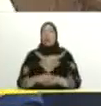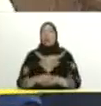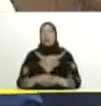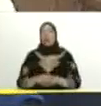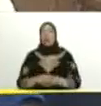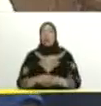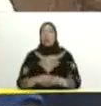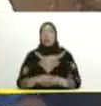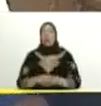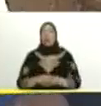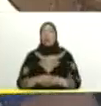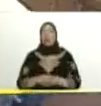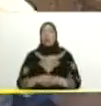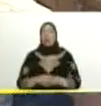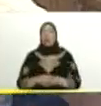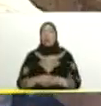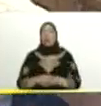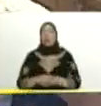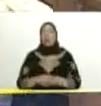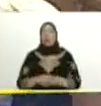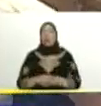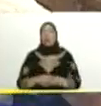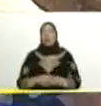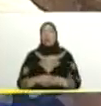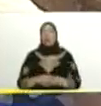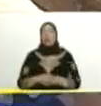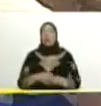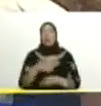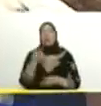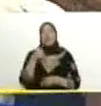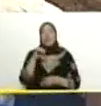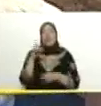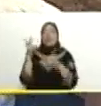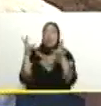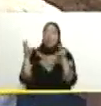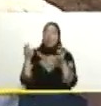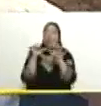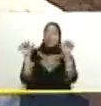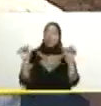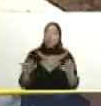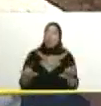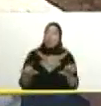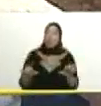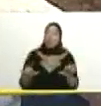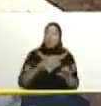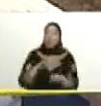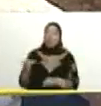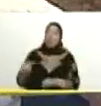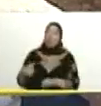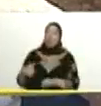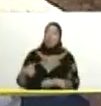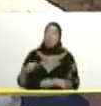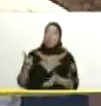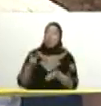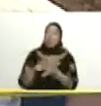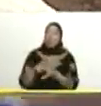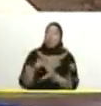acá atrás. Entonces, viendo por lo menos el sistema, nosotros